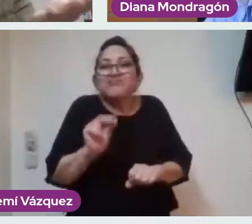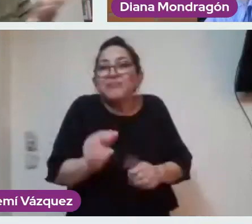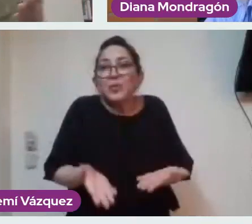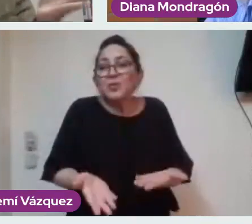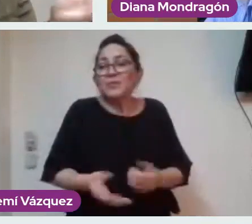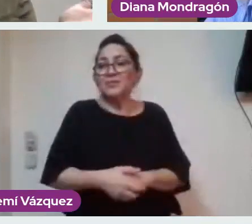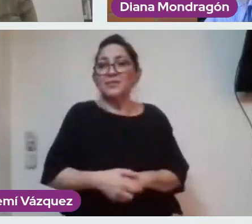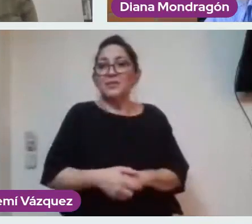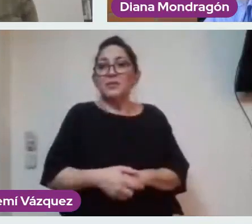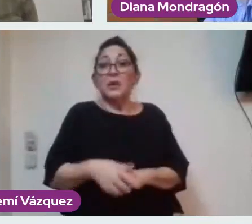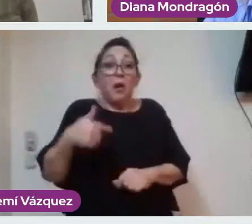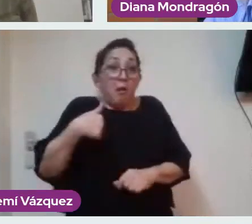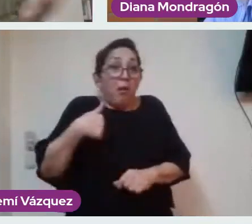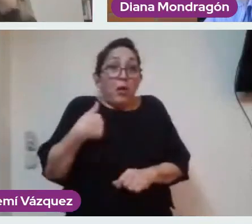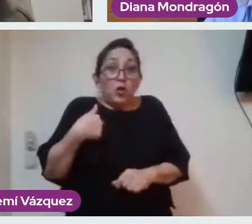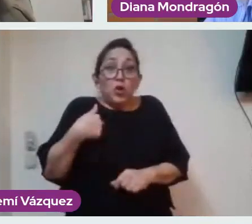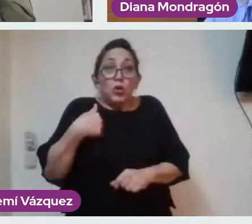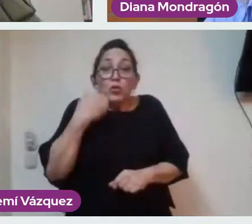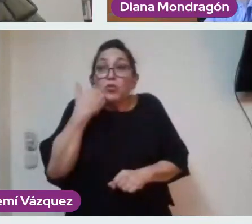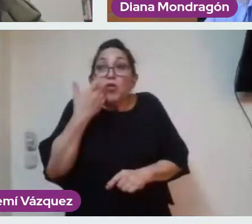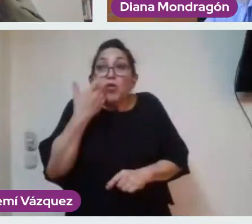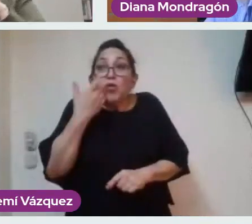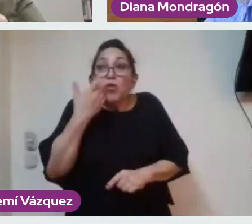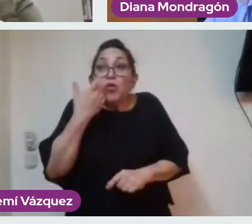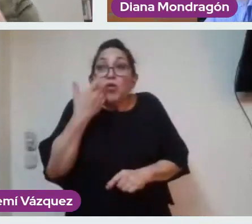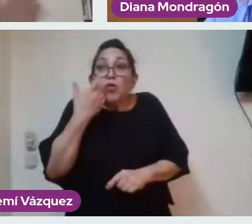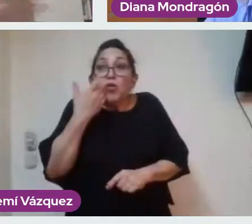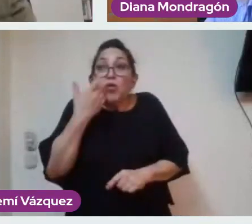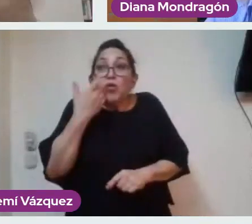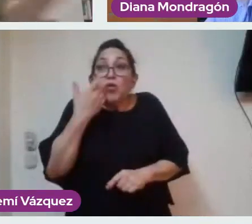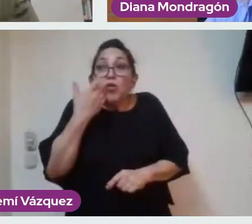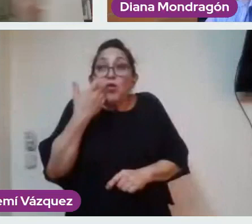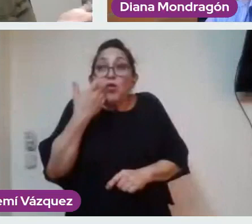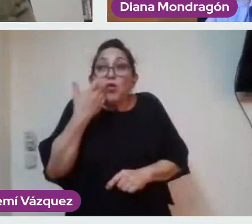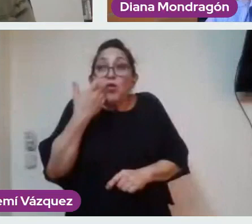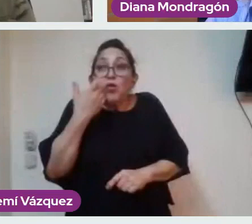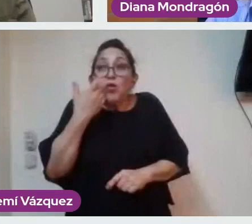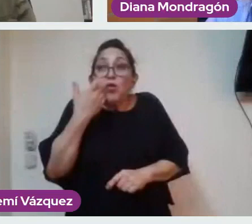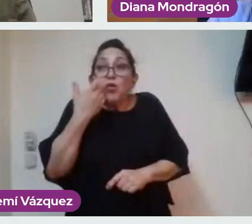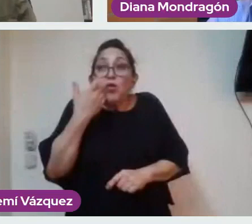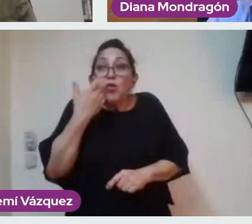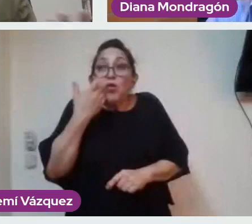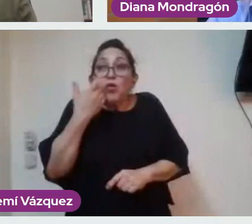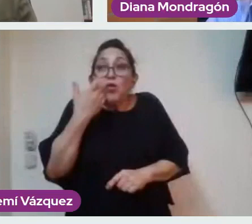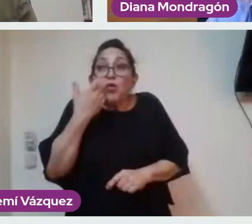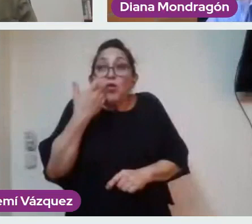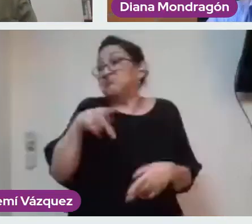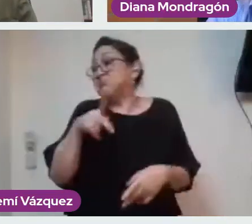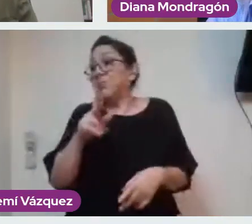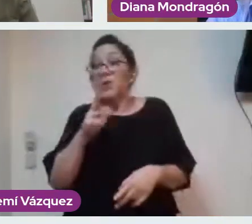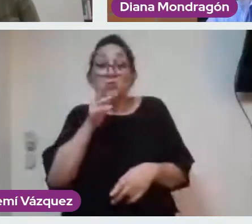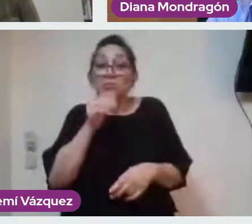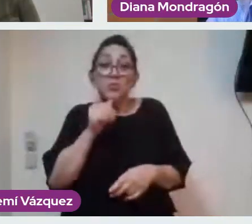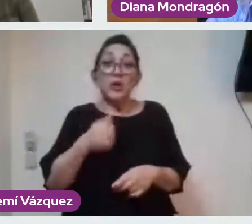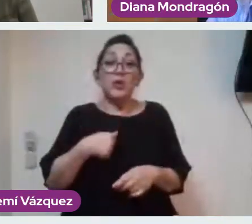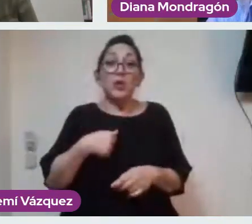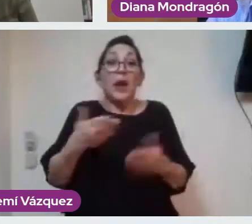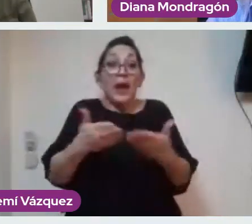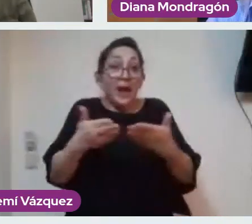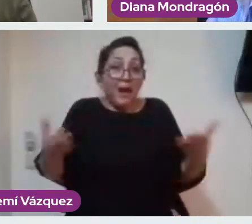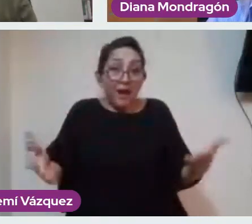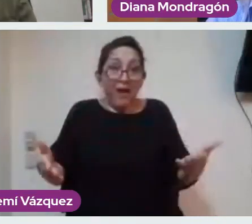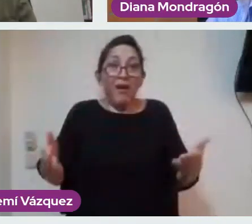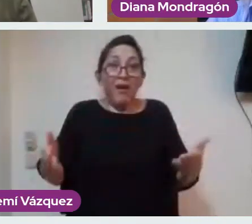que hoy, afortunadamente, también la tecnología vino a, pues, abrir otros tipos de canales, ¿no? Muchas de las reuniones podrían